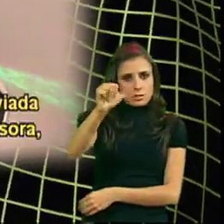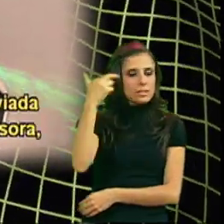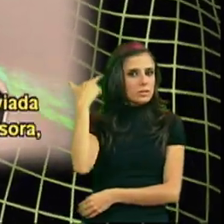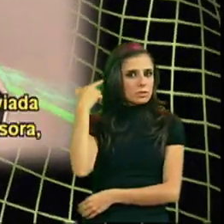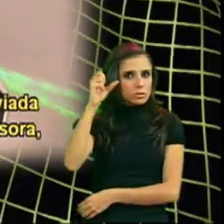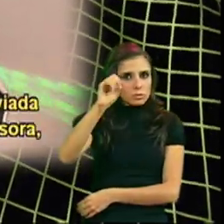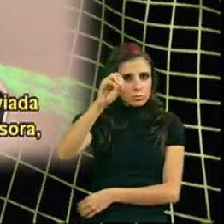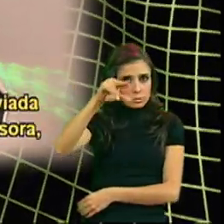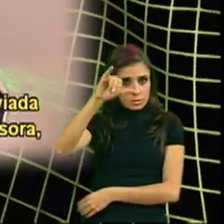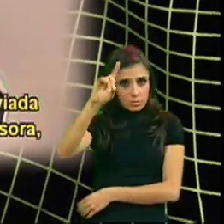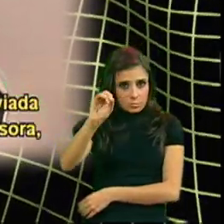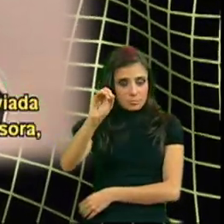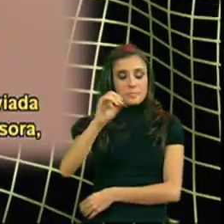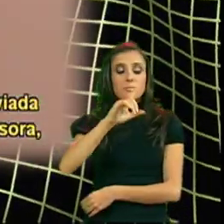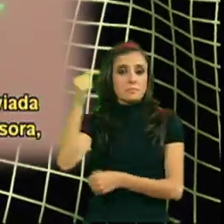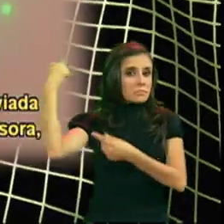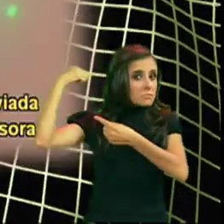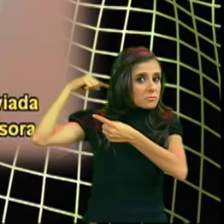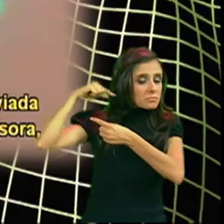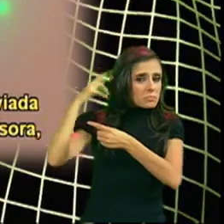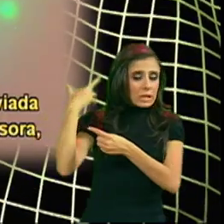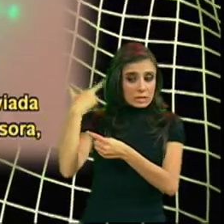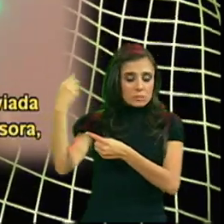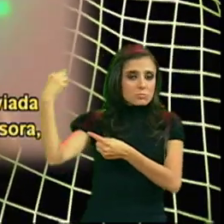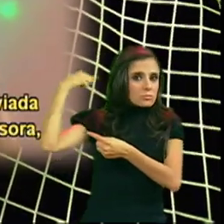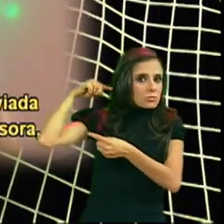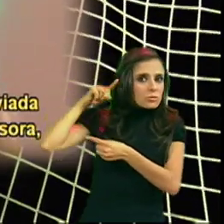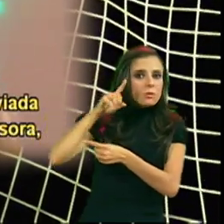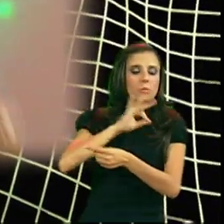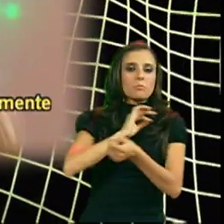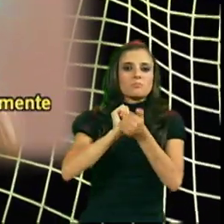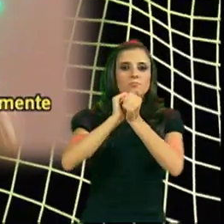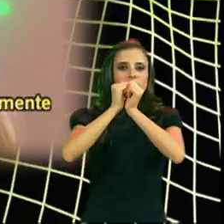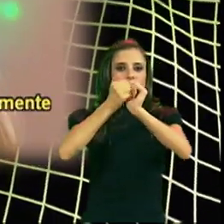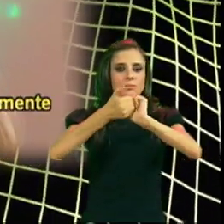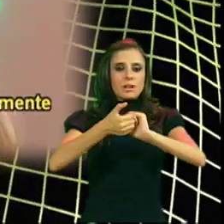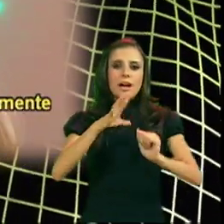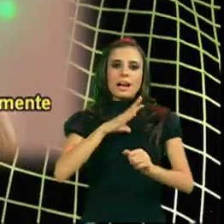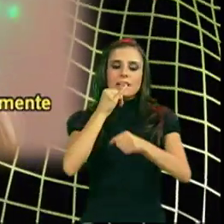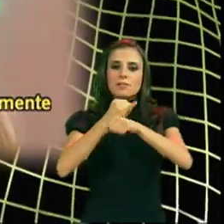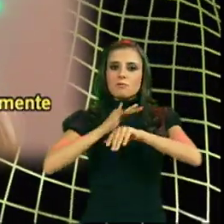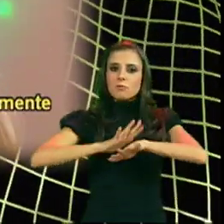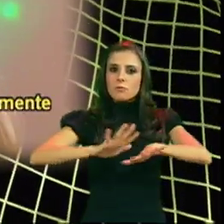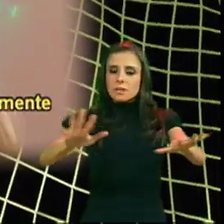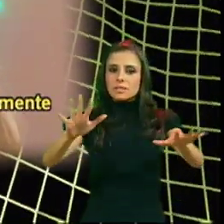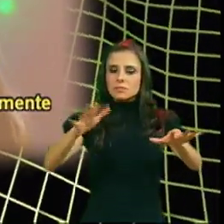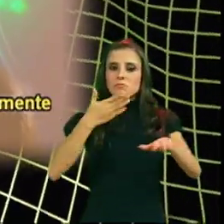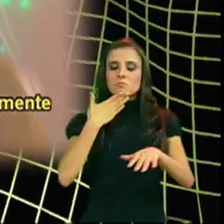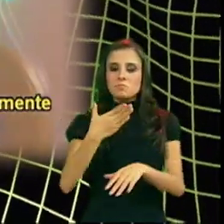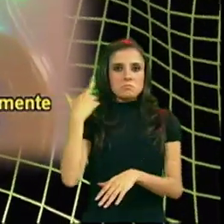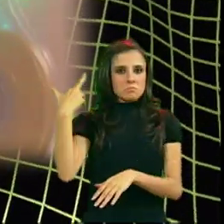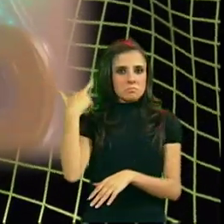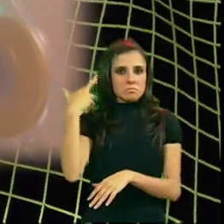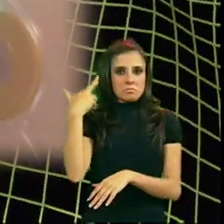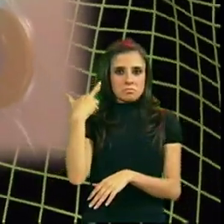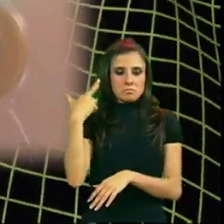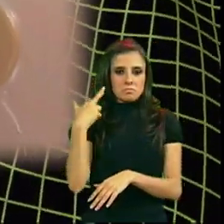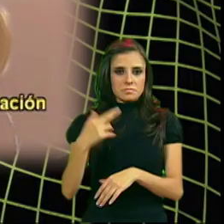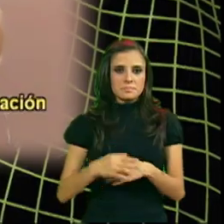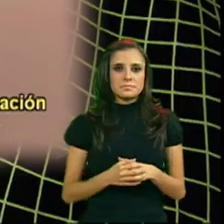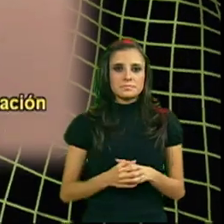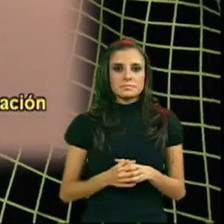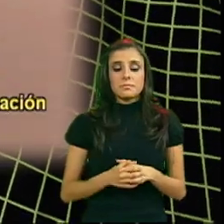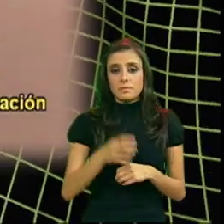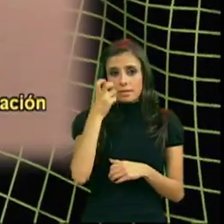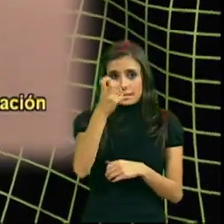digital. Esta información digital es enviada a través de una antena transmisora a la parte implantada quirúrgicamente